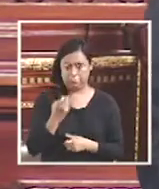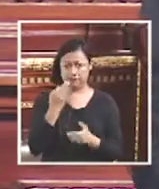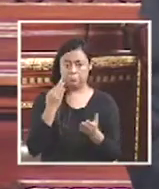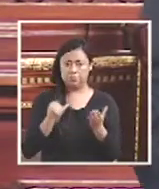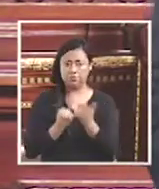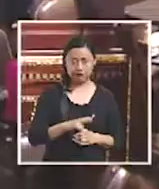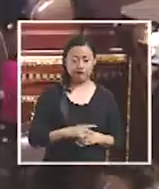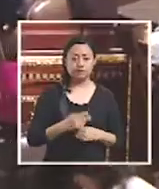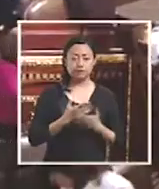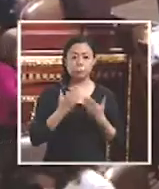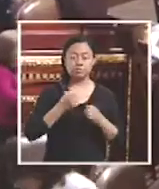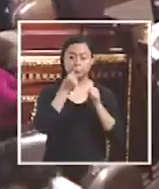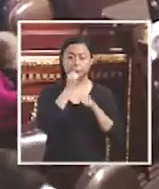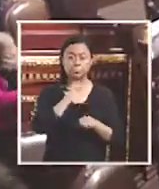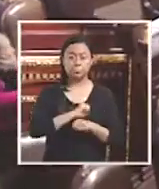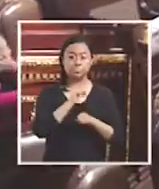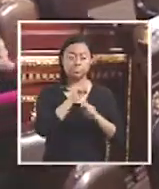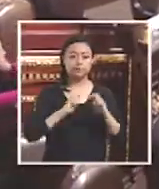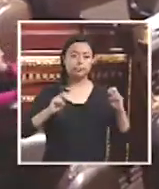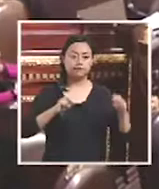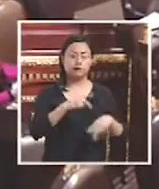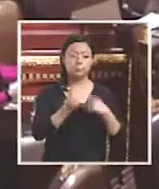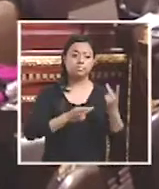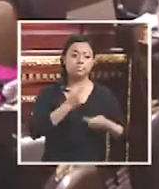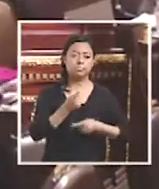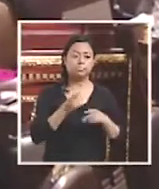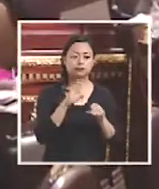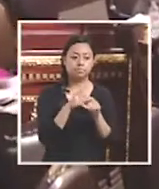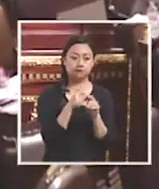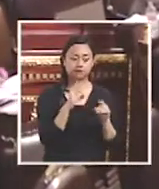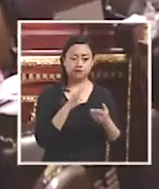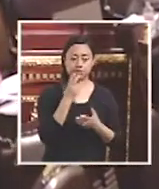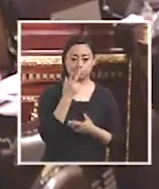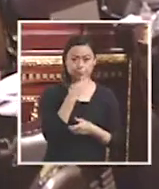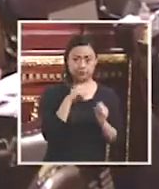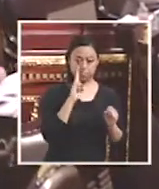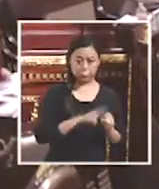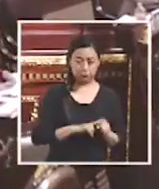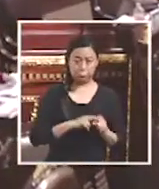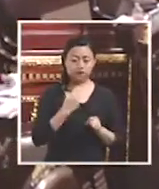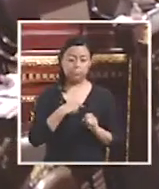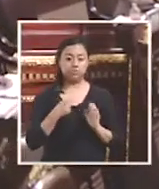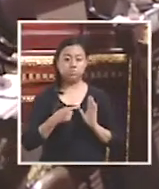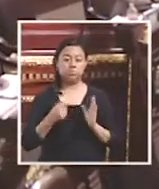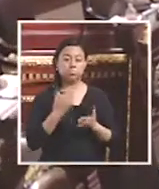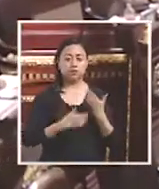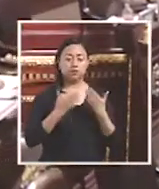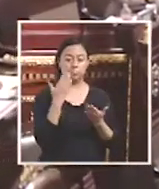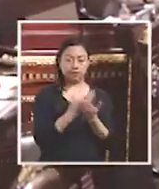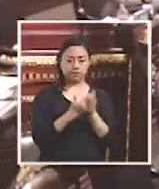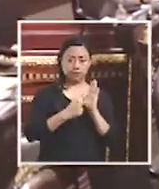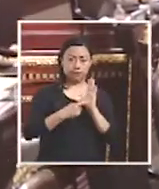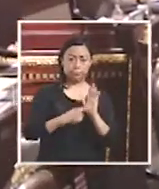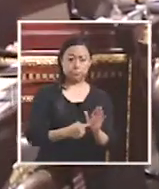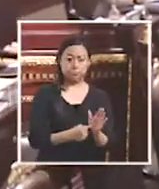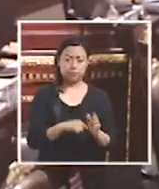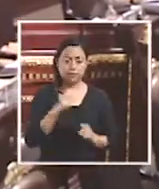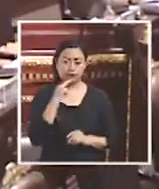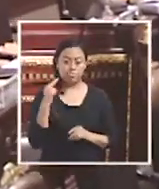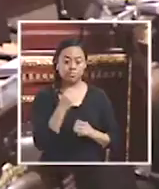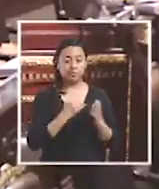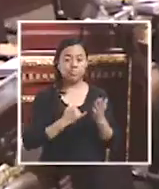representación proporcional. En tanto, el Senado se integra por 128 representantes, de los cuales 32 son por